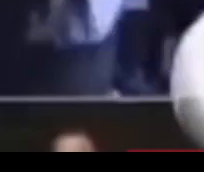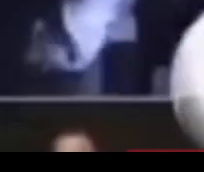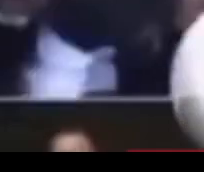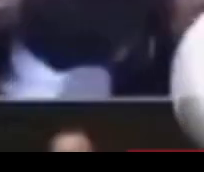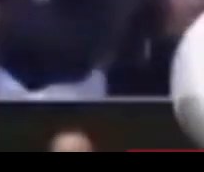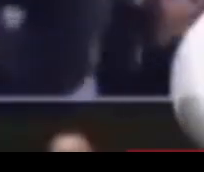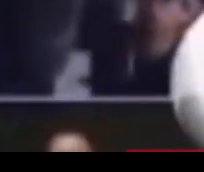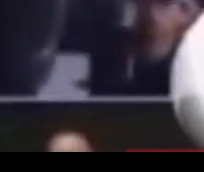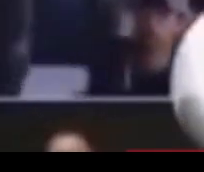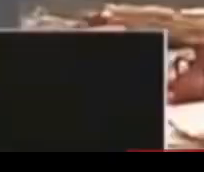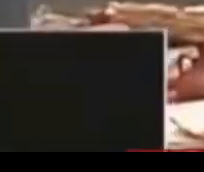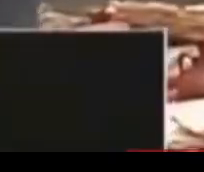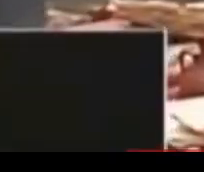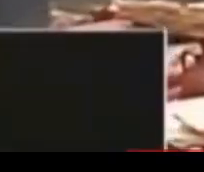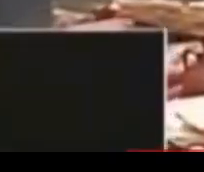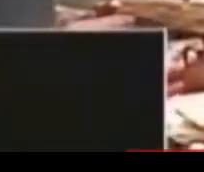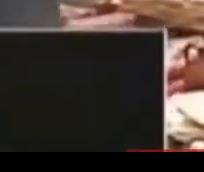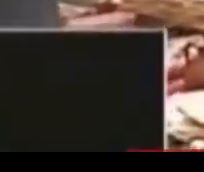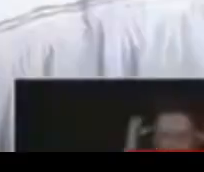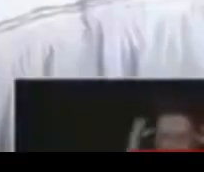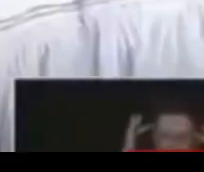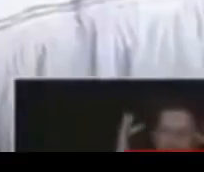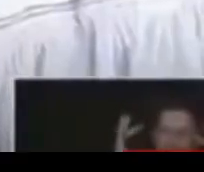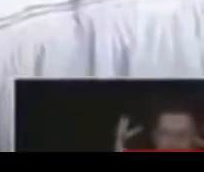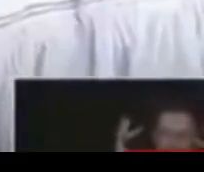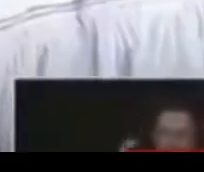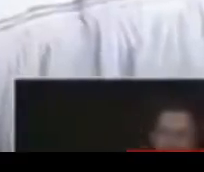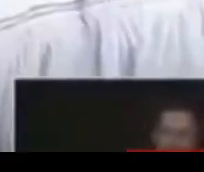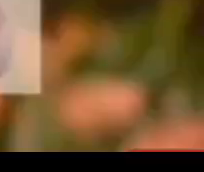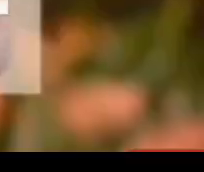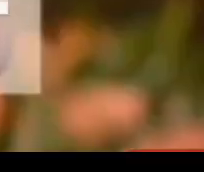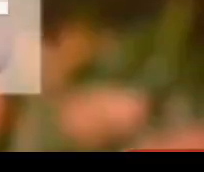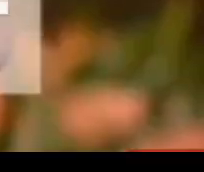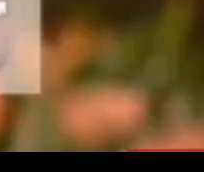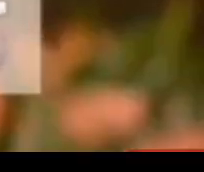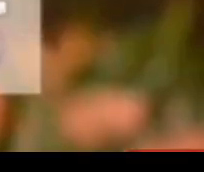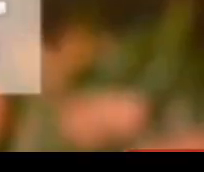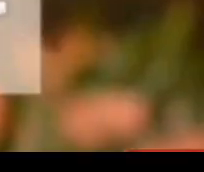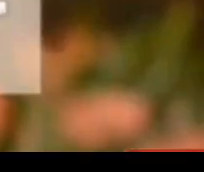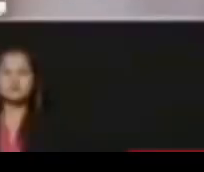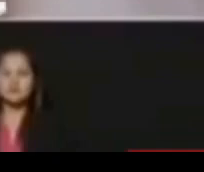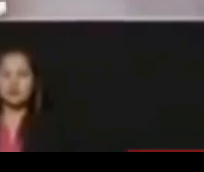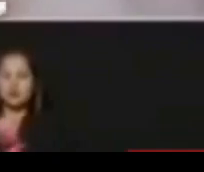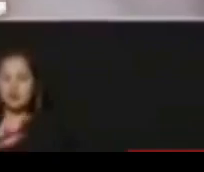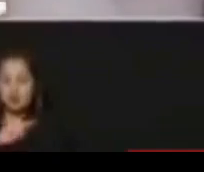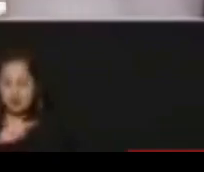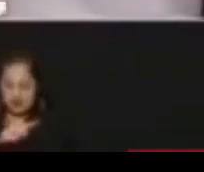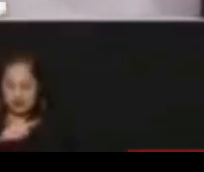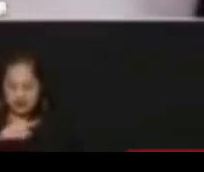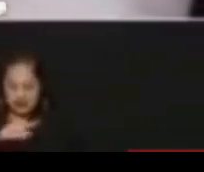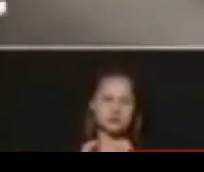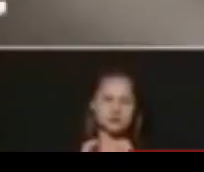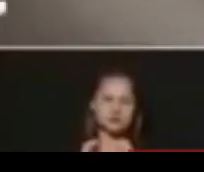cuando hace tus mañaneras. Y pues, digo, me da un poquito de risa.